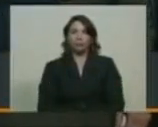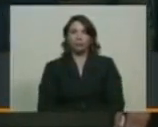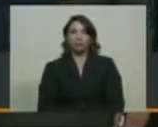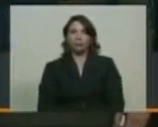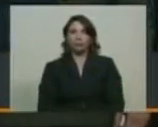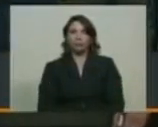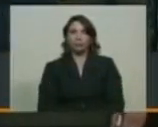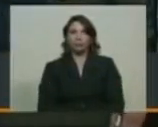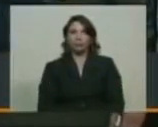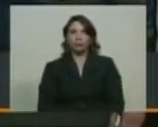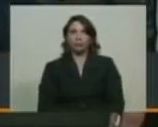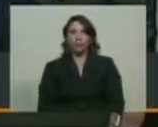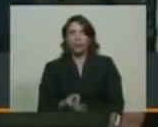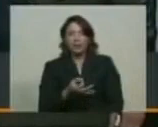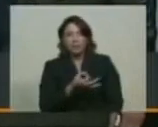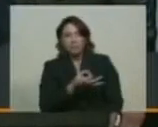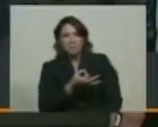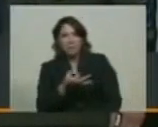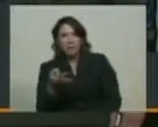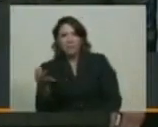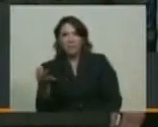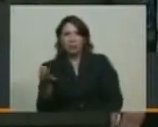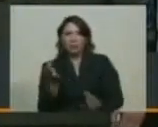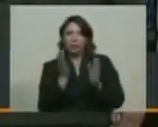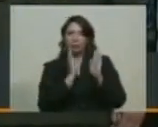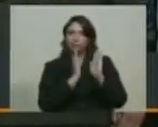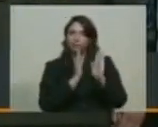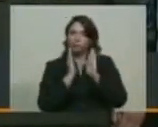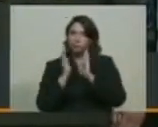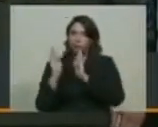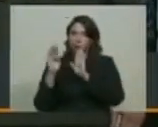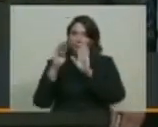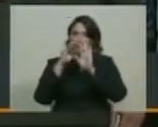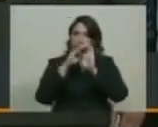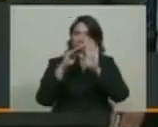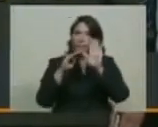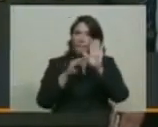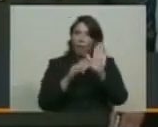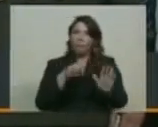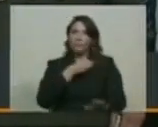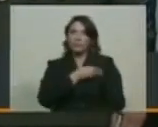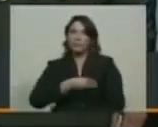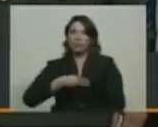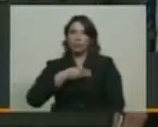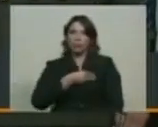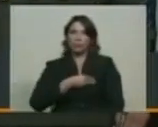una más perfecta organización para el cumplimiento de la misión.